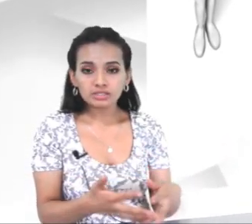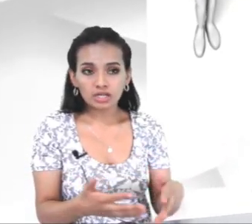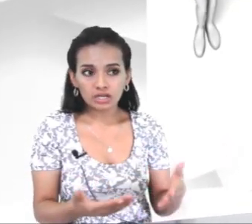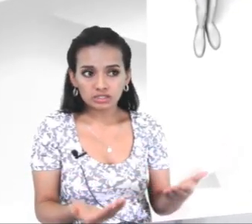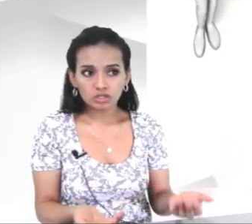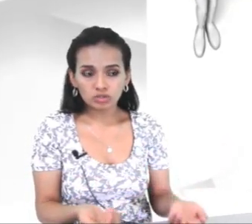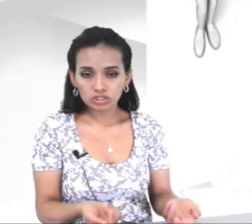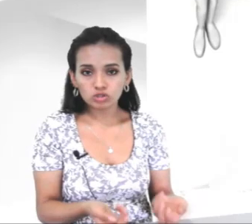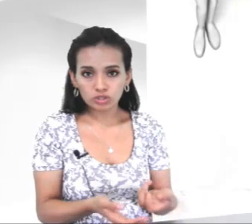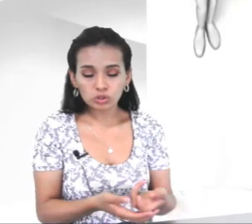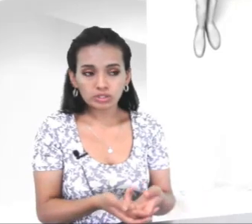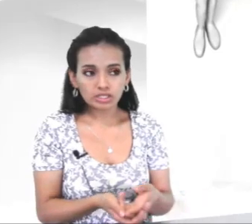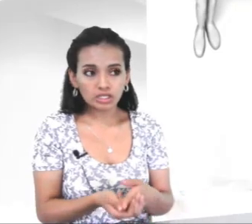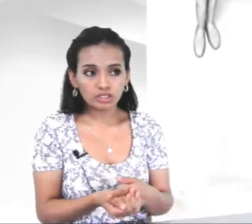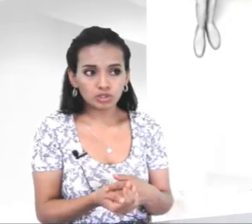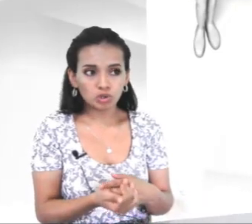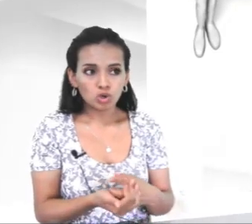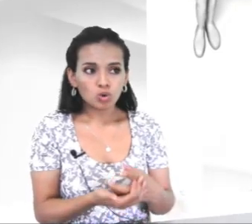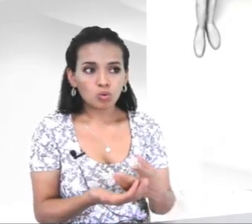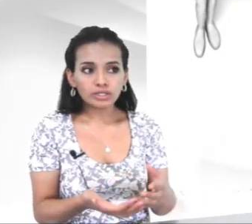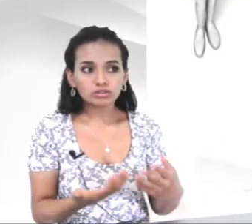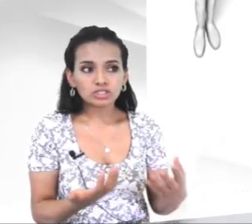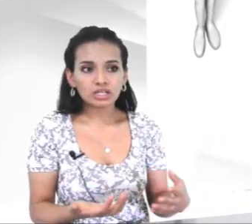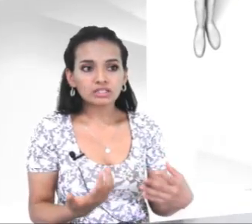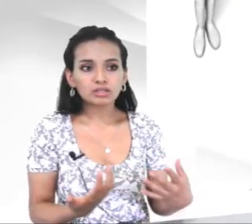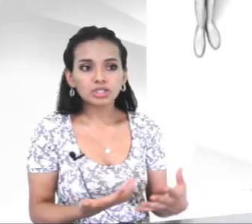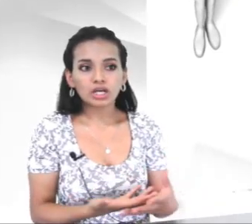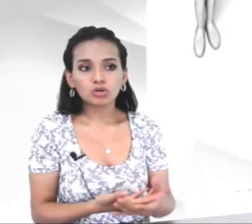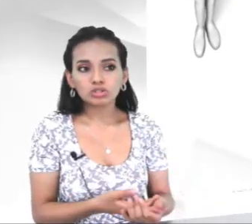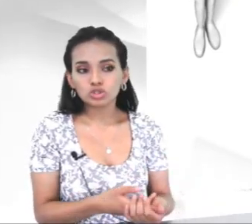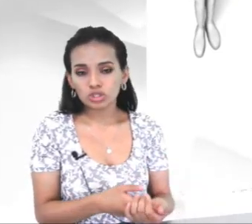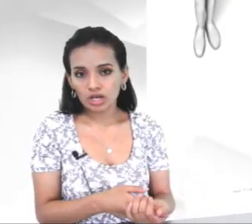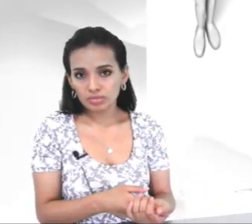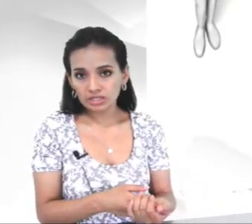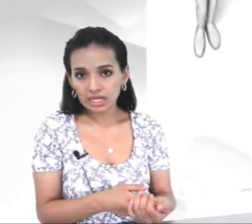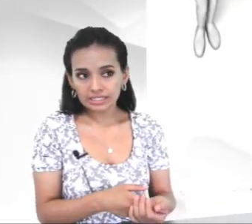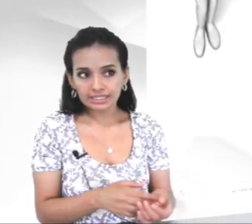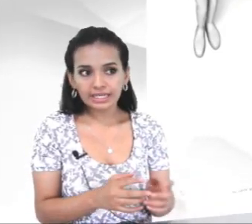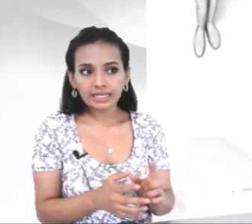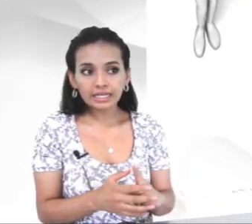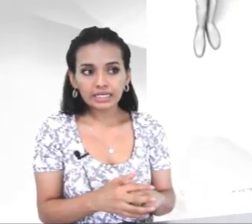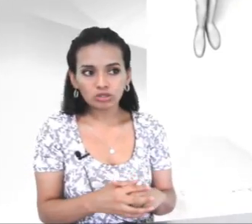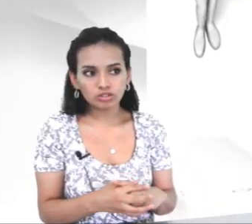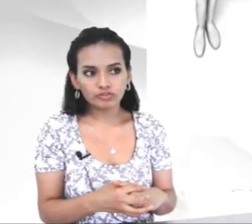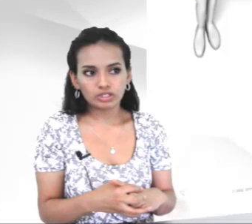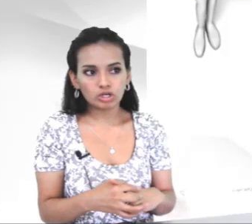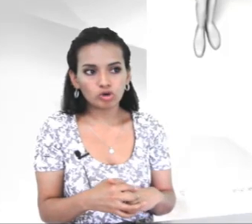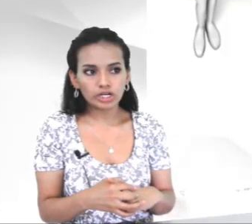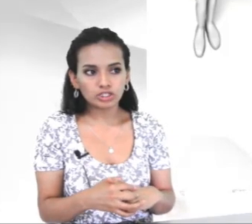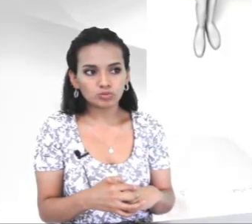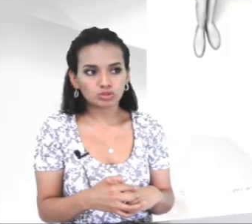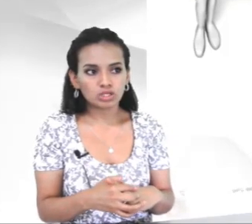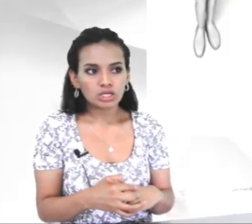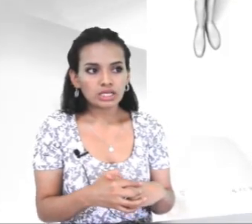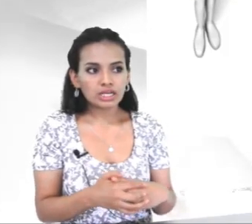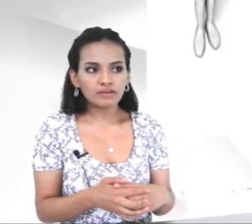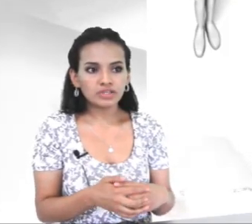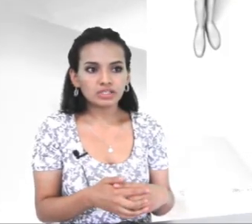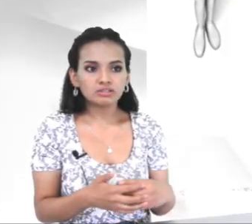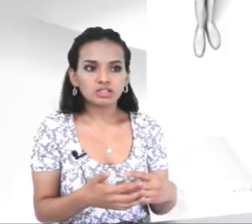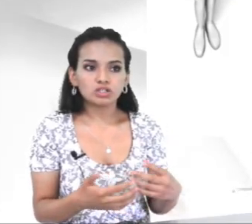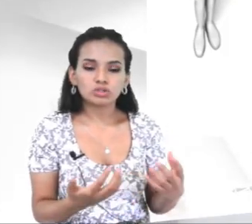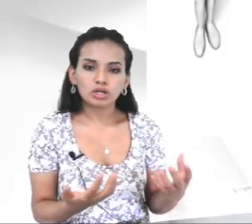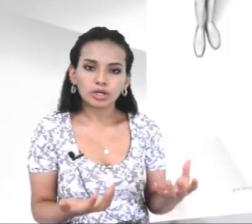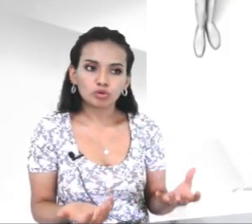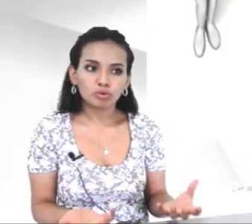se alcanza una situación de equilibrio cuando se dan determinadas condiciones ambientales en las que los diferentes organismos que la